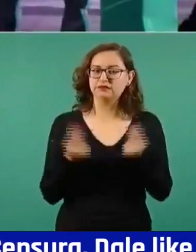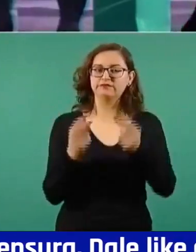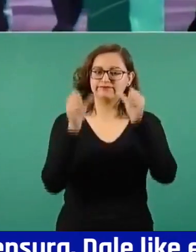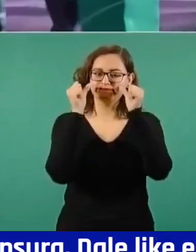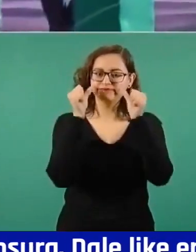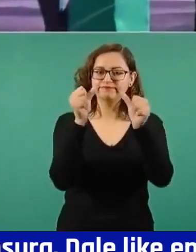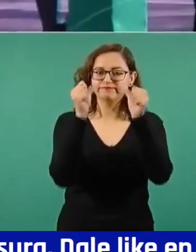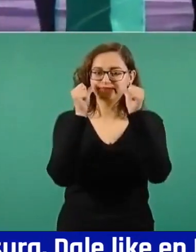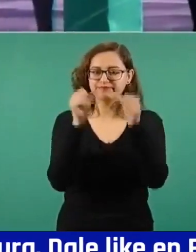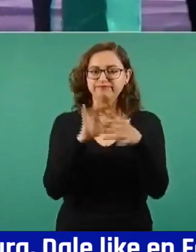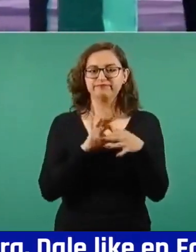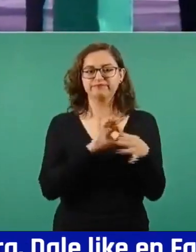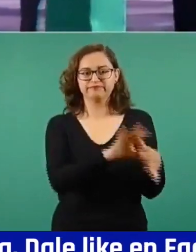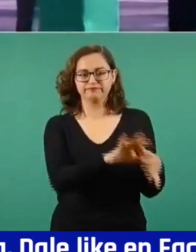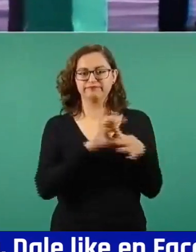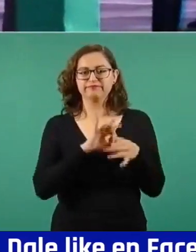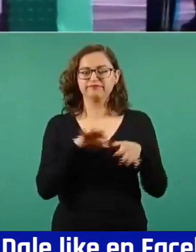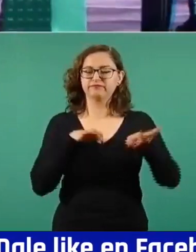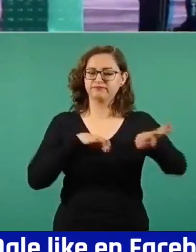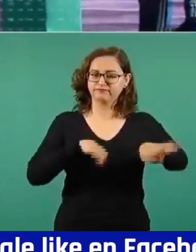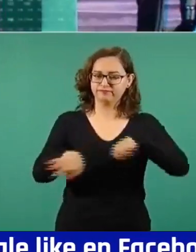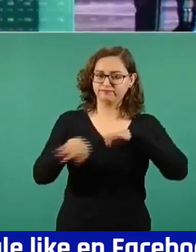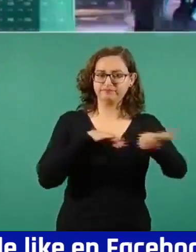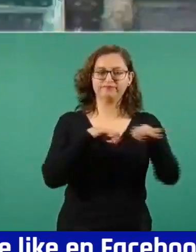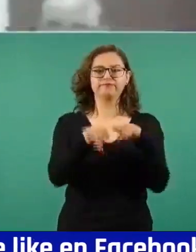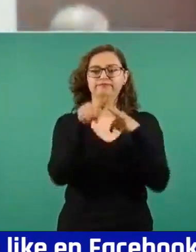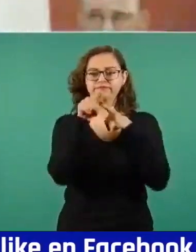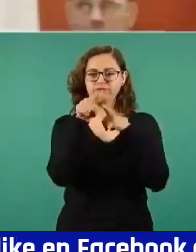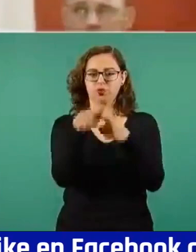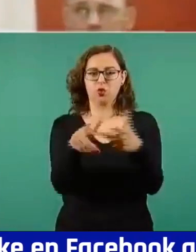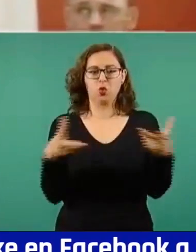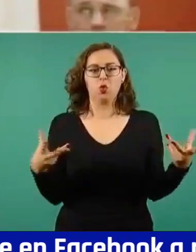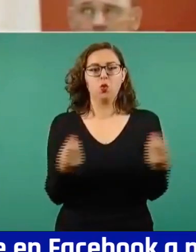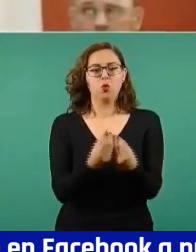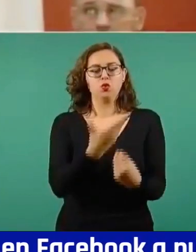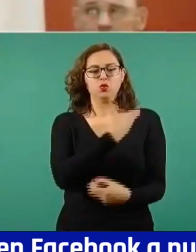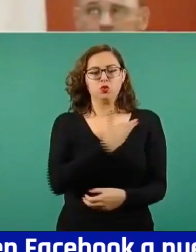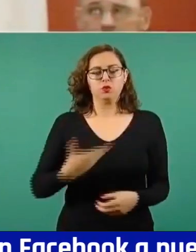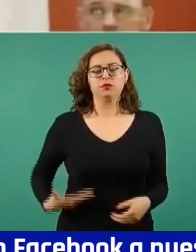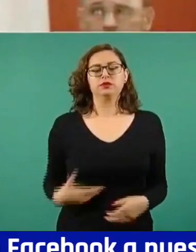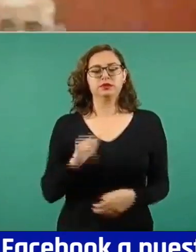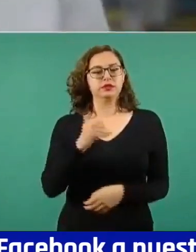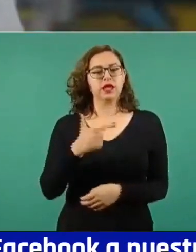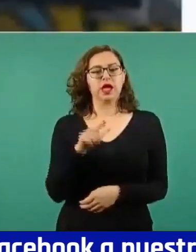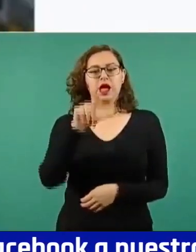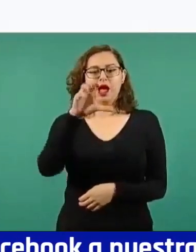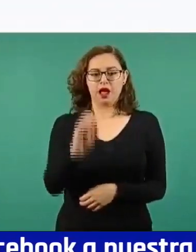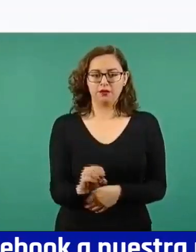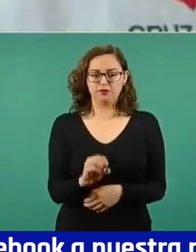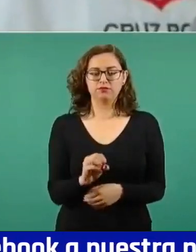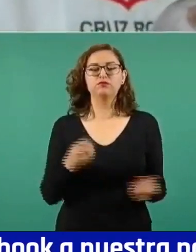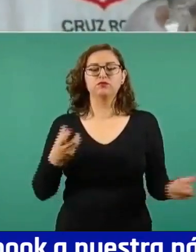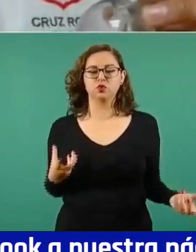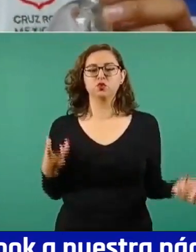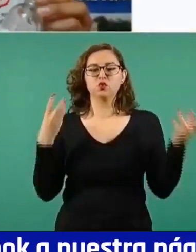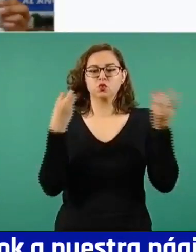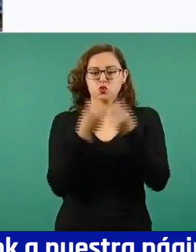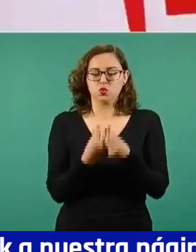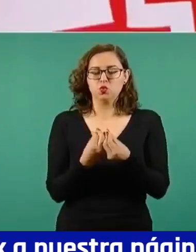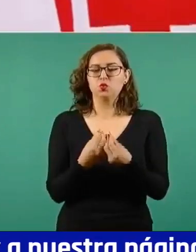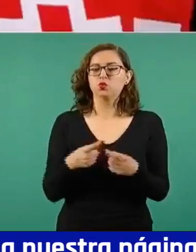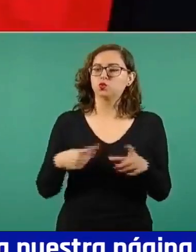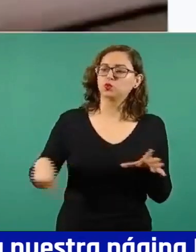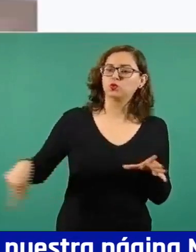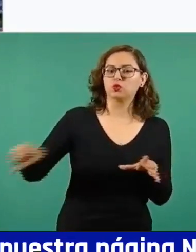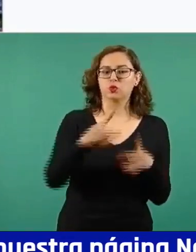trabajando estrechamente con el gobierno del presidente Andrés Manuel López Obrador para juntos apoyar a los